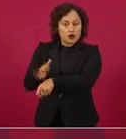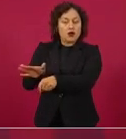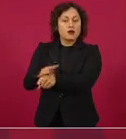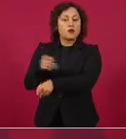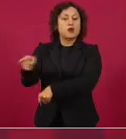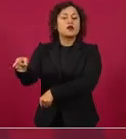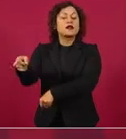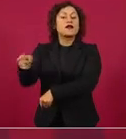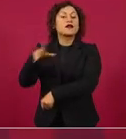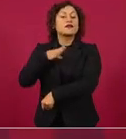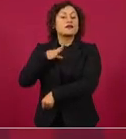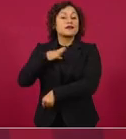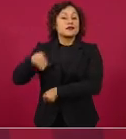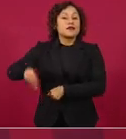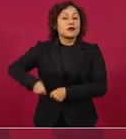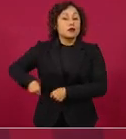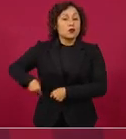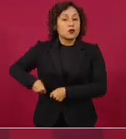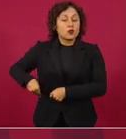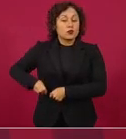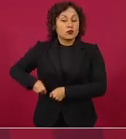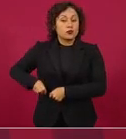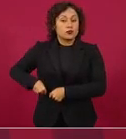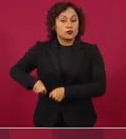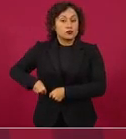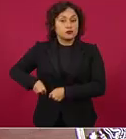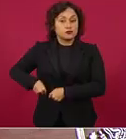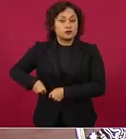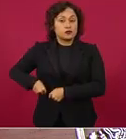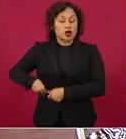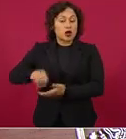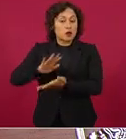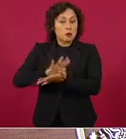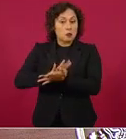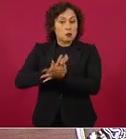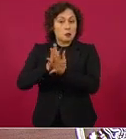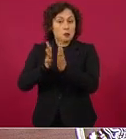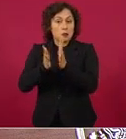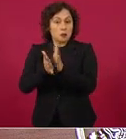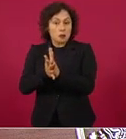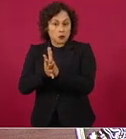de tener ligas, acuerdos